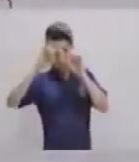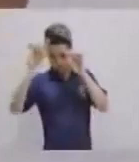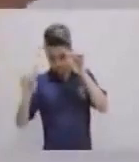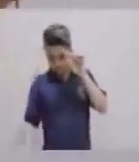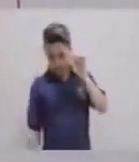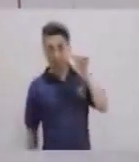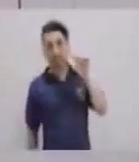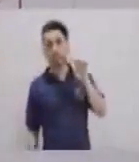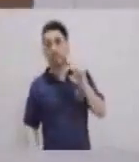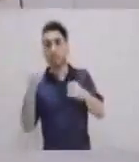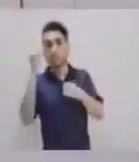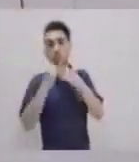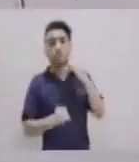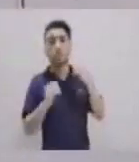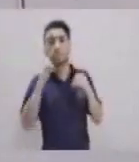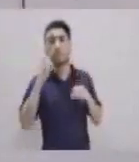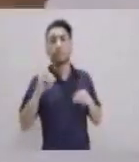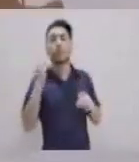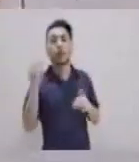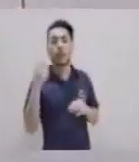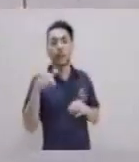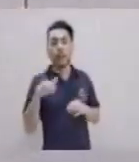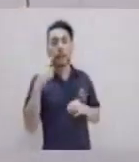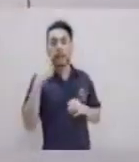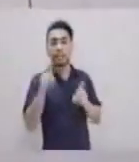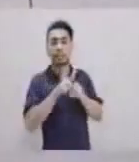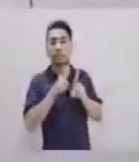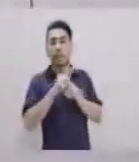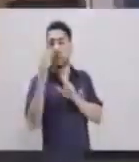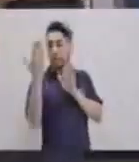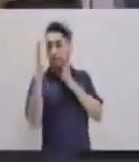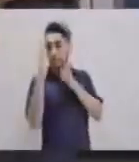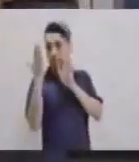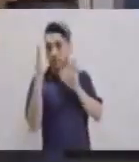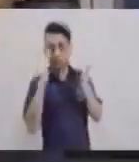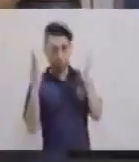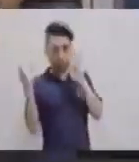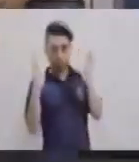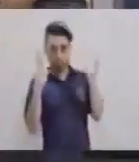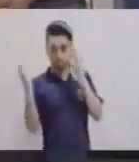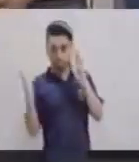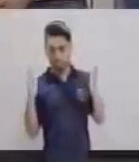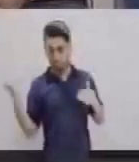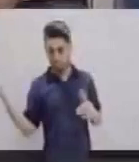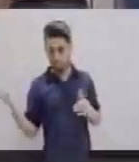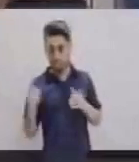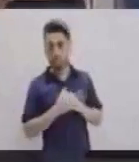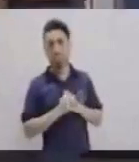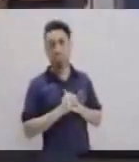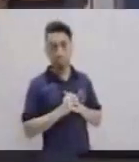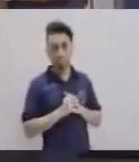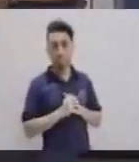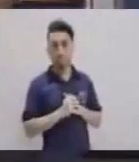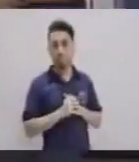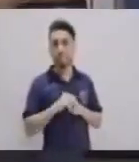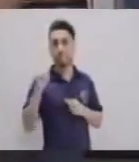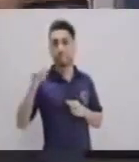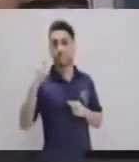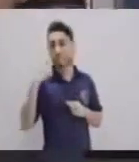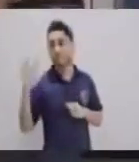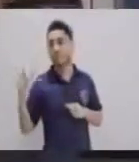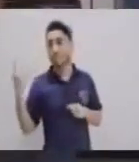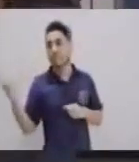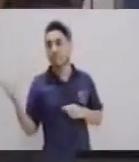infinitamente, porque tenemos como un espejo que ese espejo no lo puede atravesar. Sí, en este caso